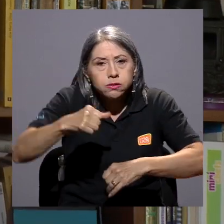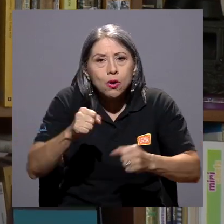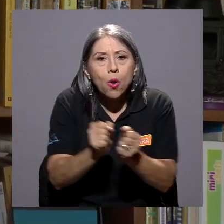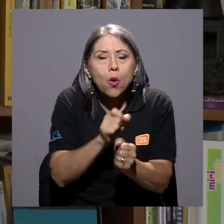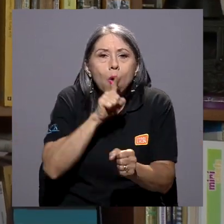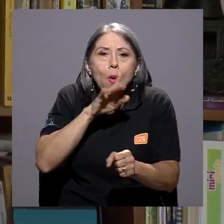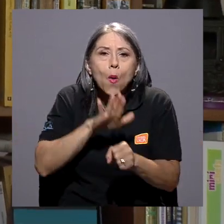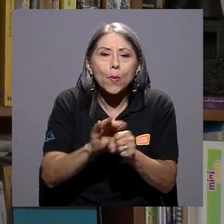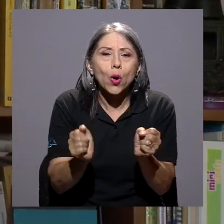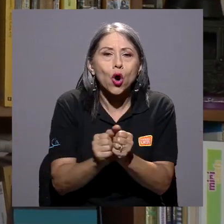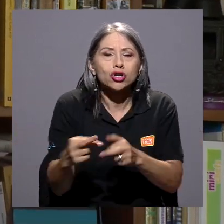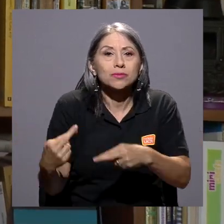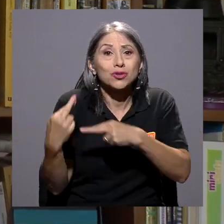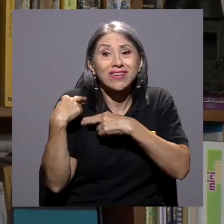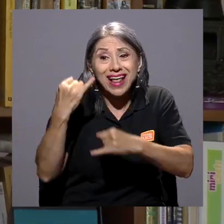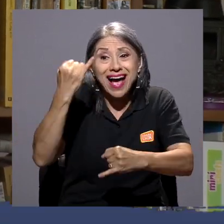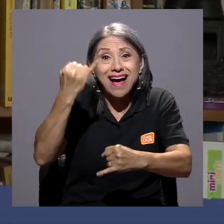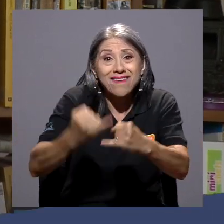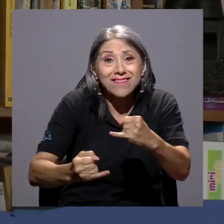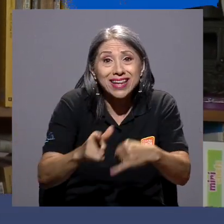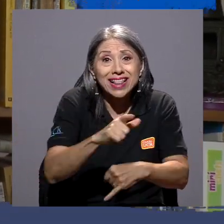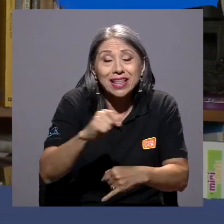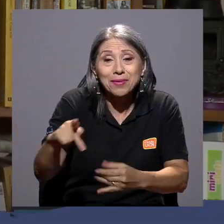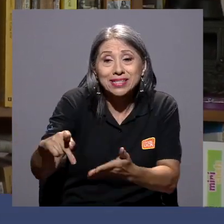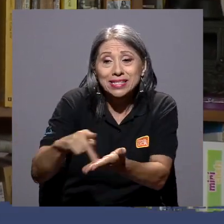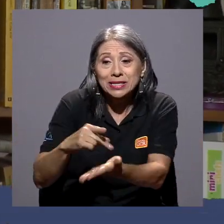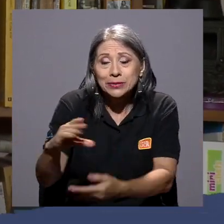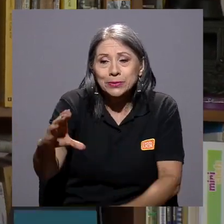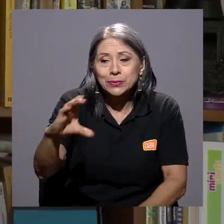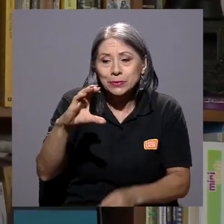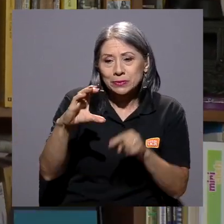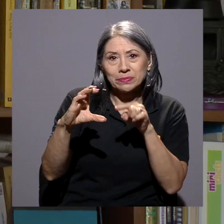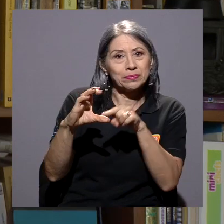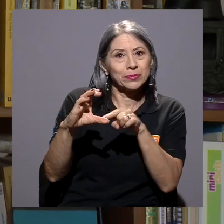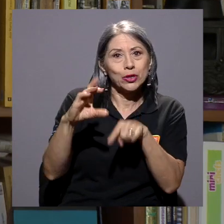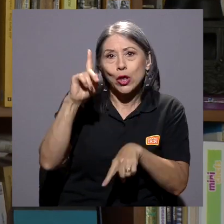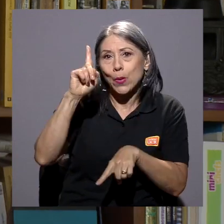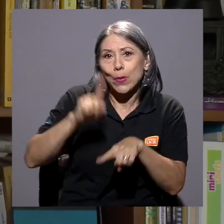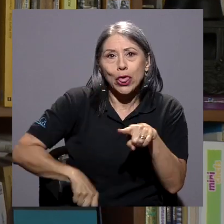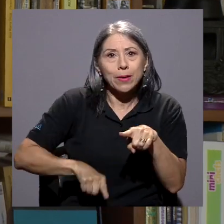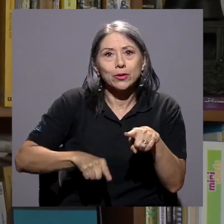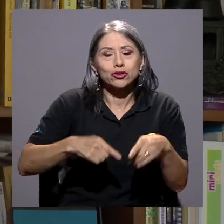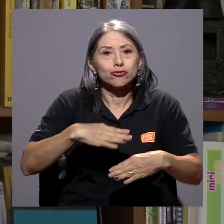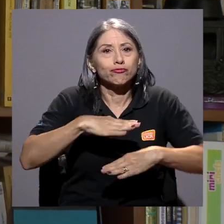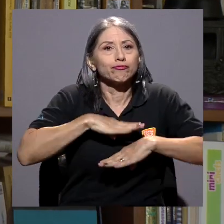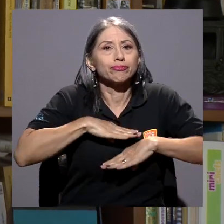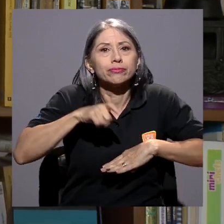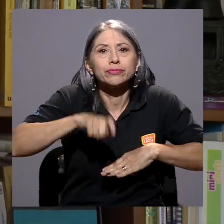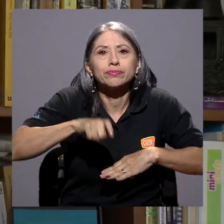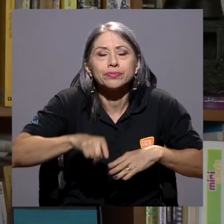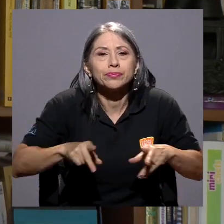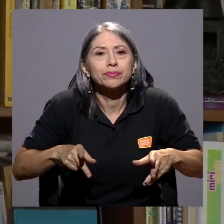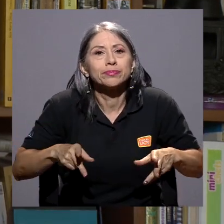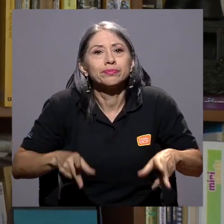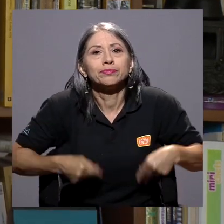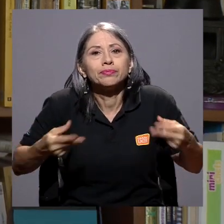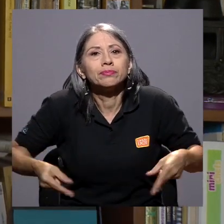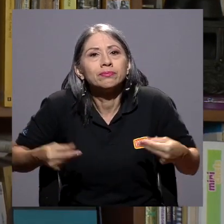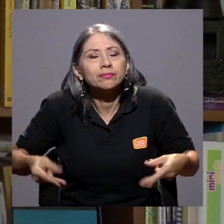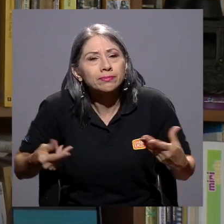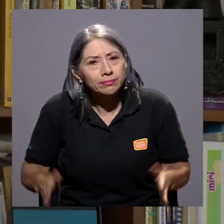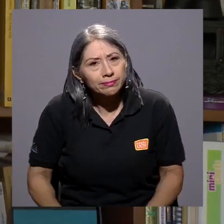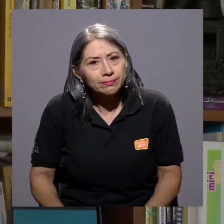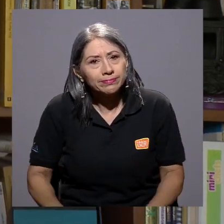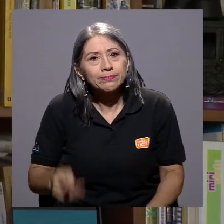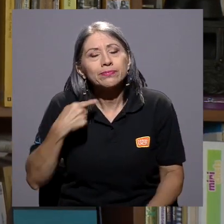con compromiso y con responsabilidad, no podemos asumir nuestros gastos. Entonces, creo